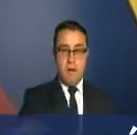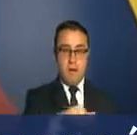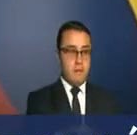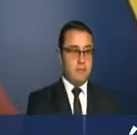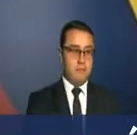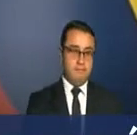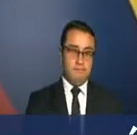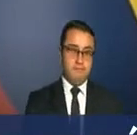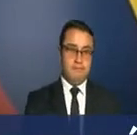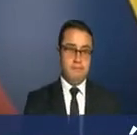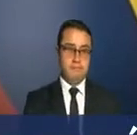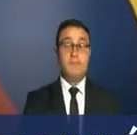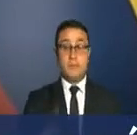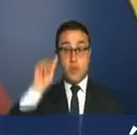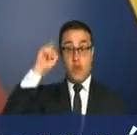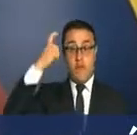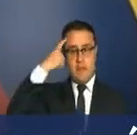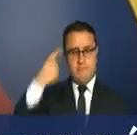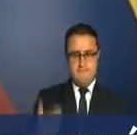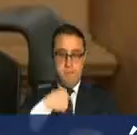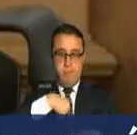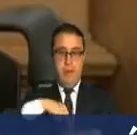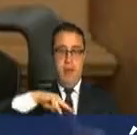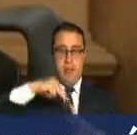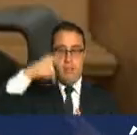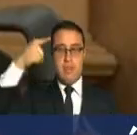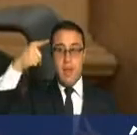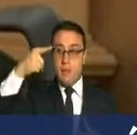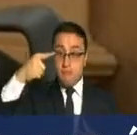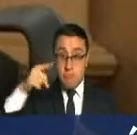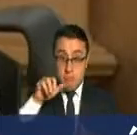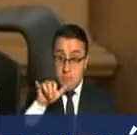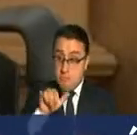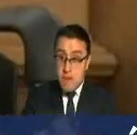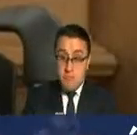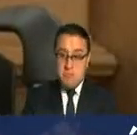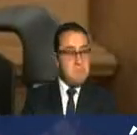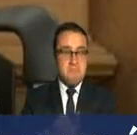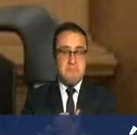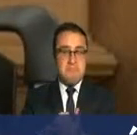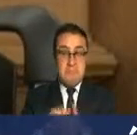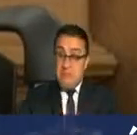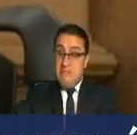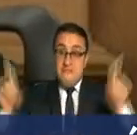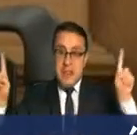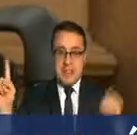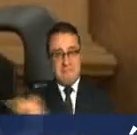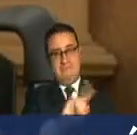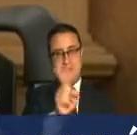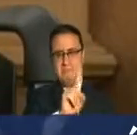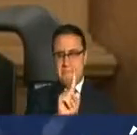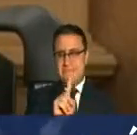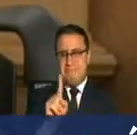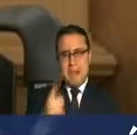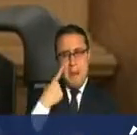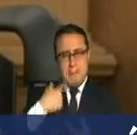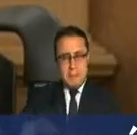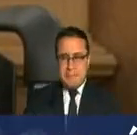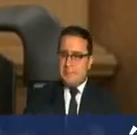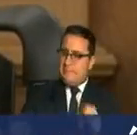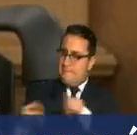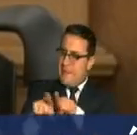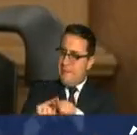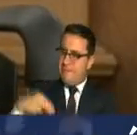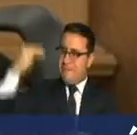a trabajar por el bien común. Separar las naciones se convierte realmente en